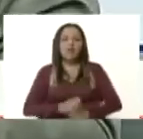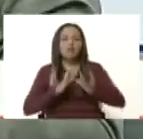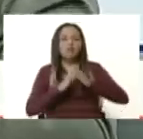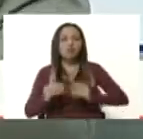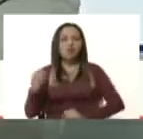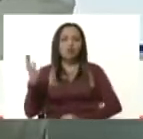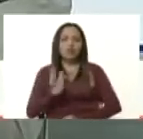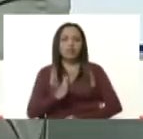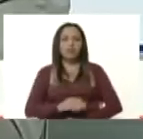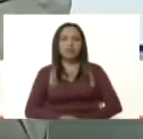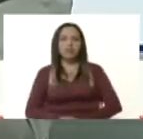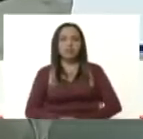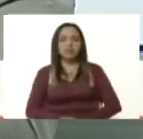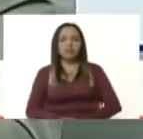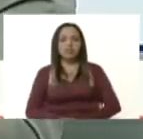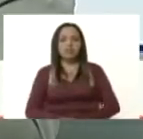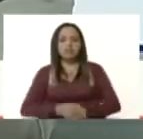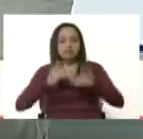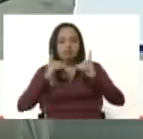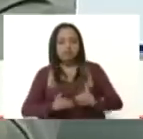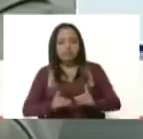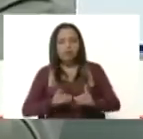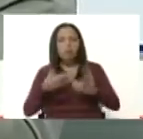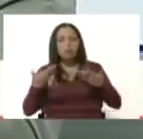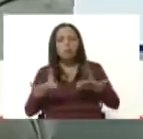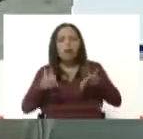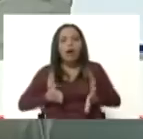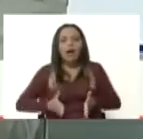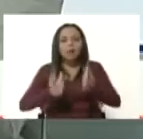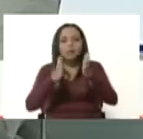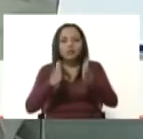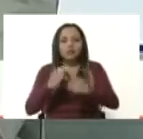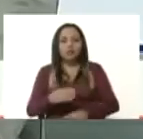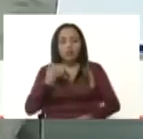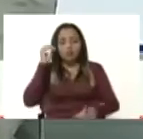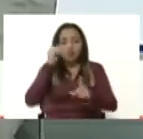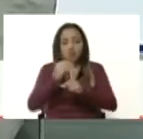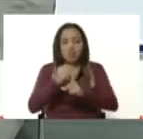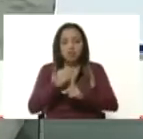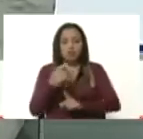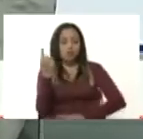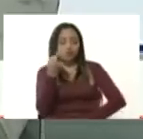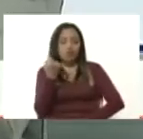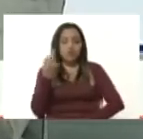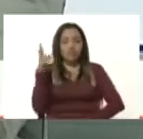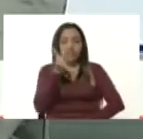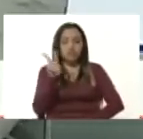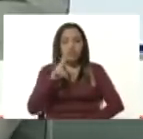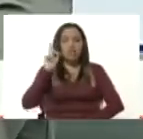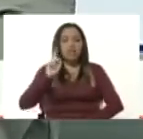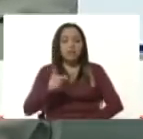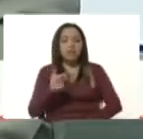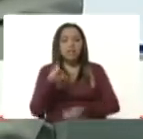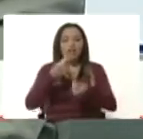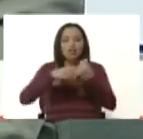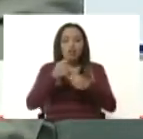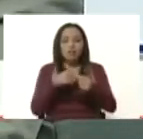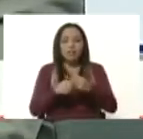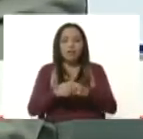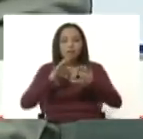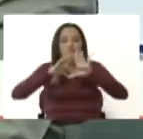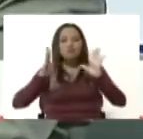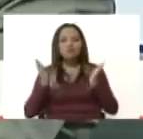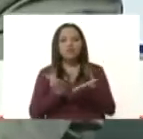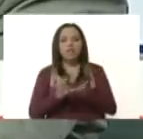viene, para definir el rumbo y el destino, no solamente del país, de la economía del país, sino de la economía